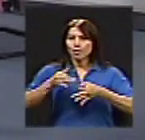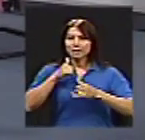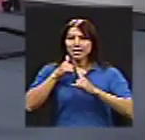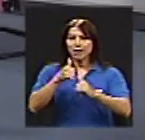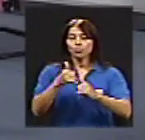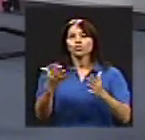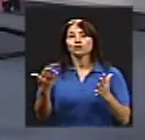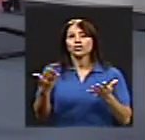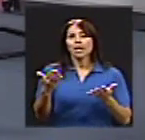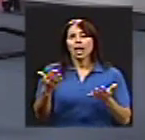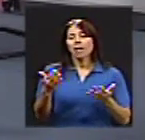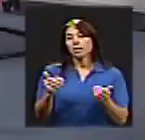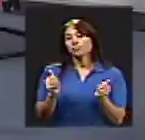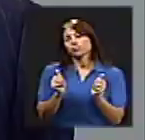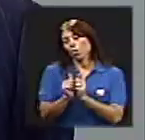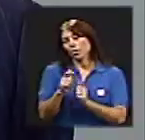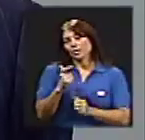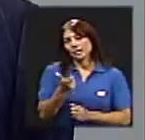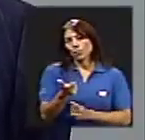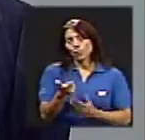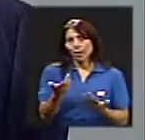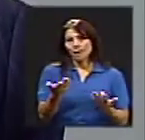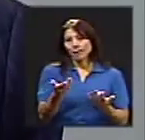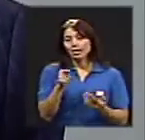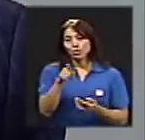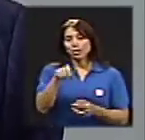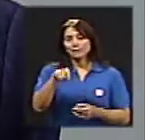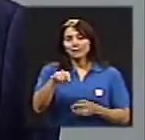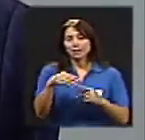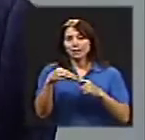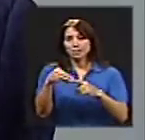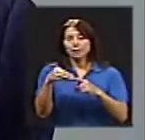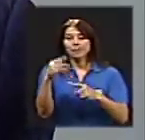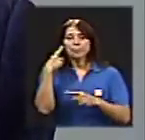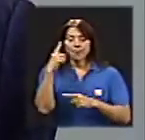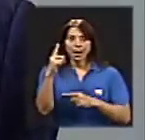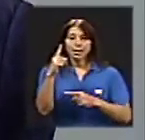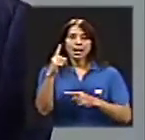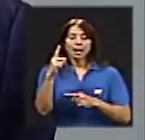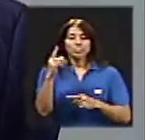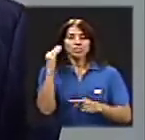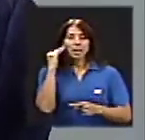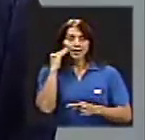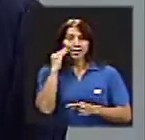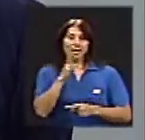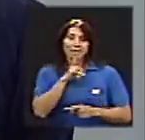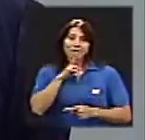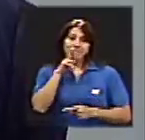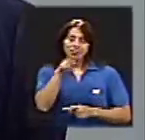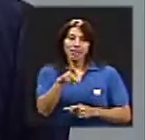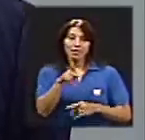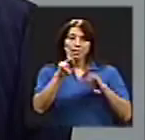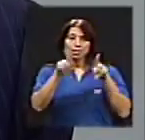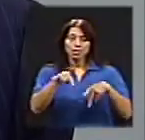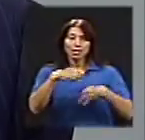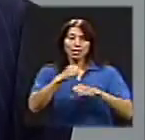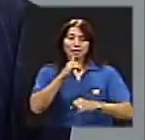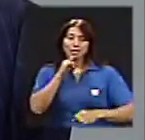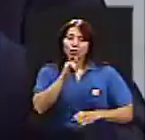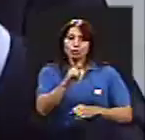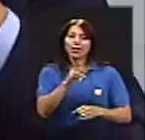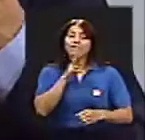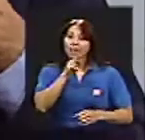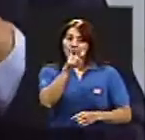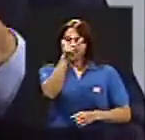menos presentando la cédula, que es lo que se necesita principalmente para saber que efectivamente quien lo está poniendo existe. ¿Esto